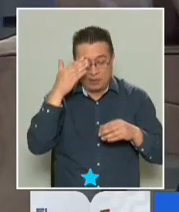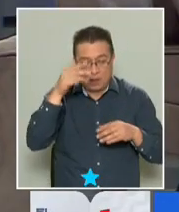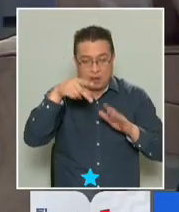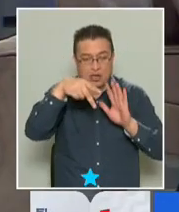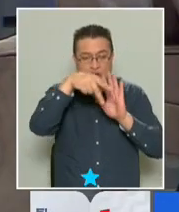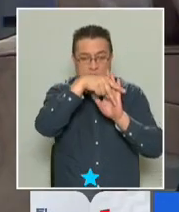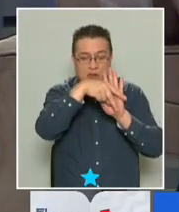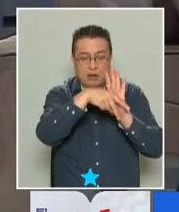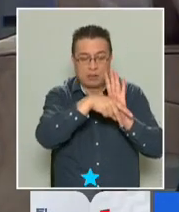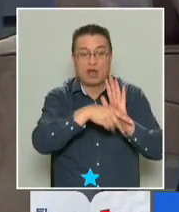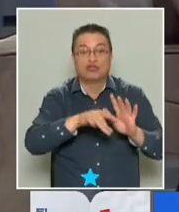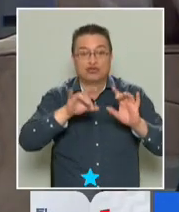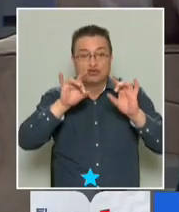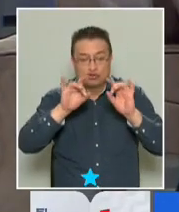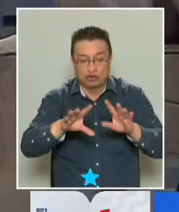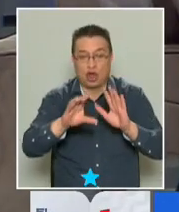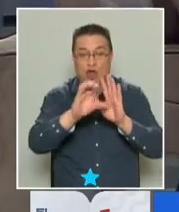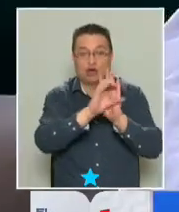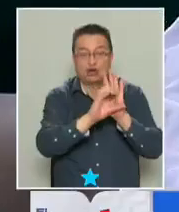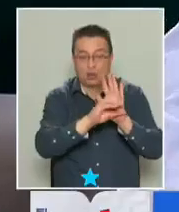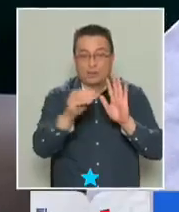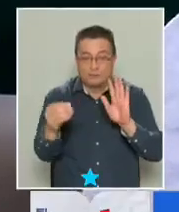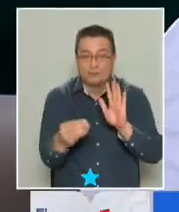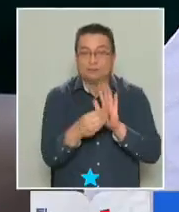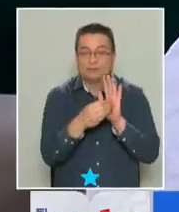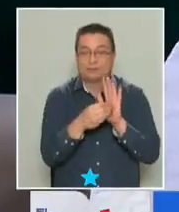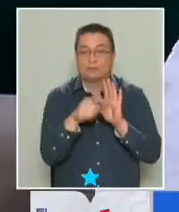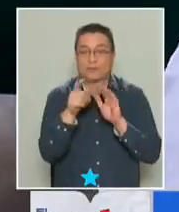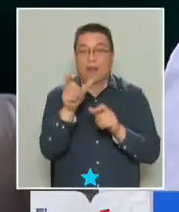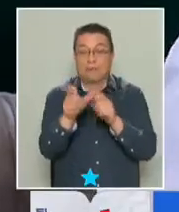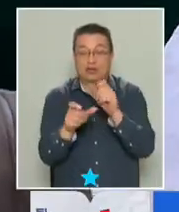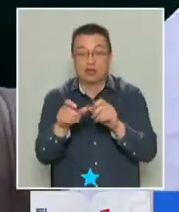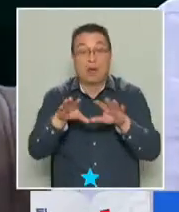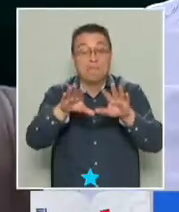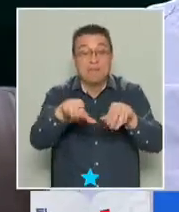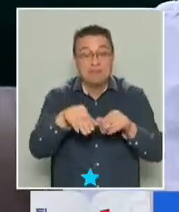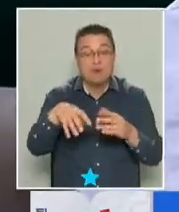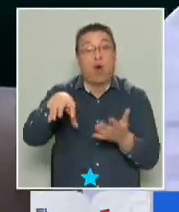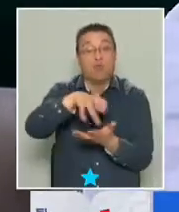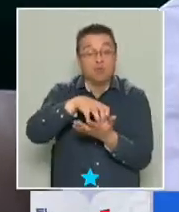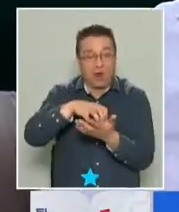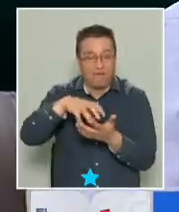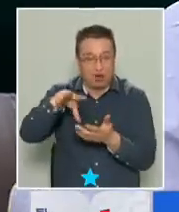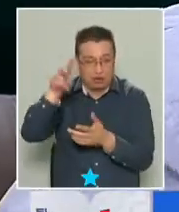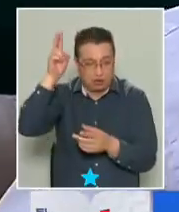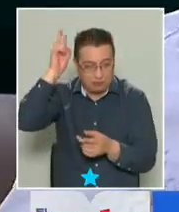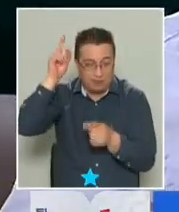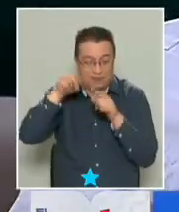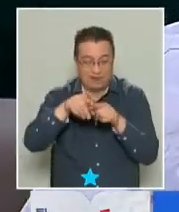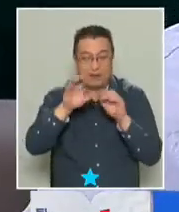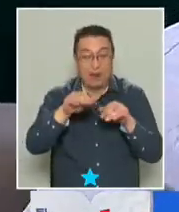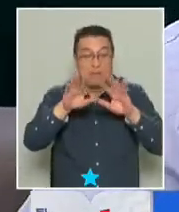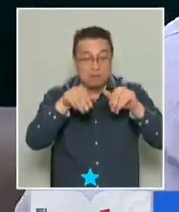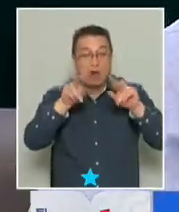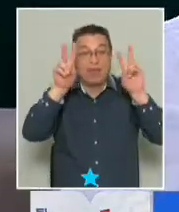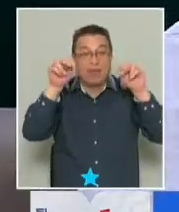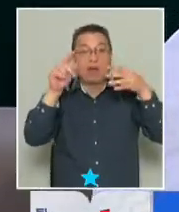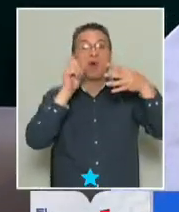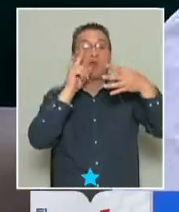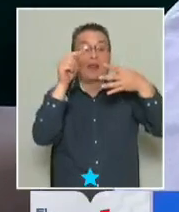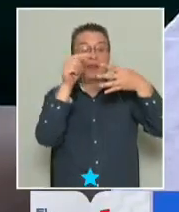norma la que se queda que quedará la constitución se va a aplicar entre personas del mismo pueblo se aplican a tales materias al menos